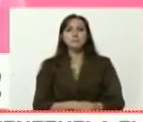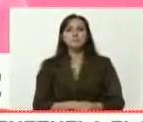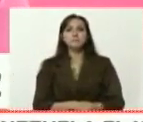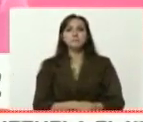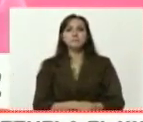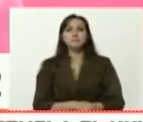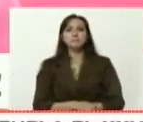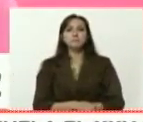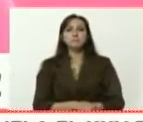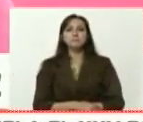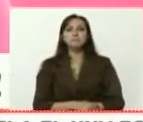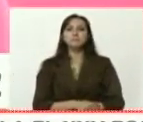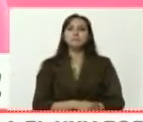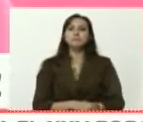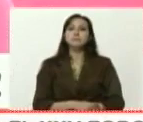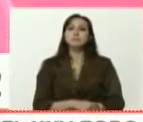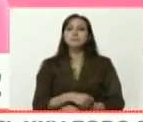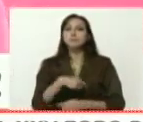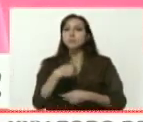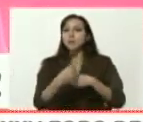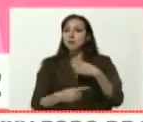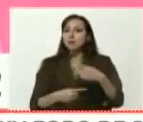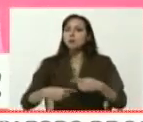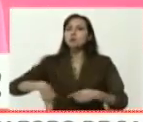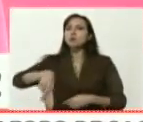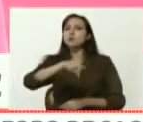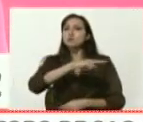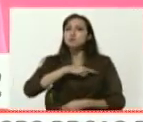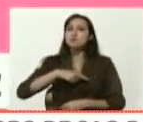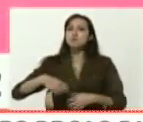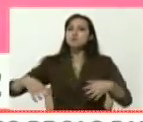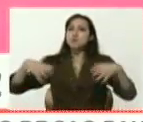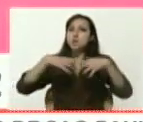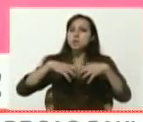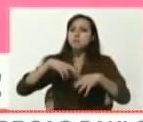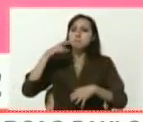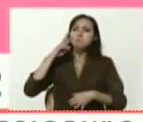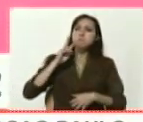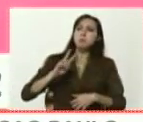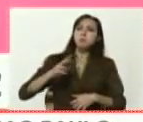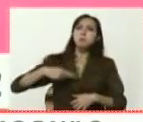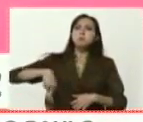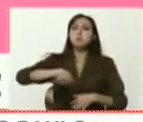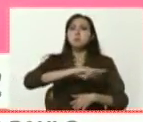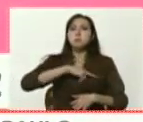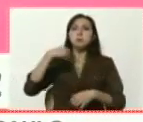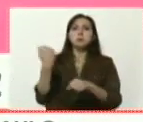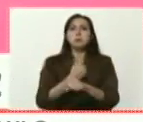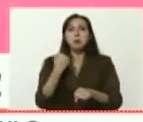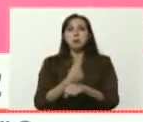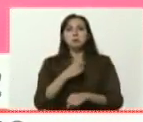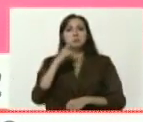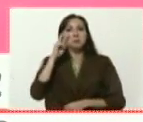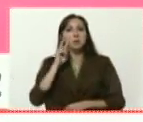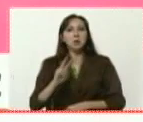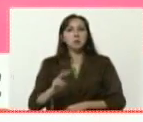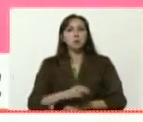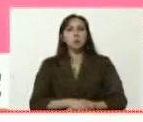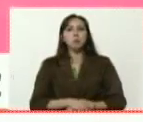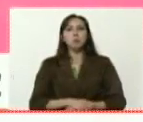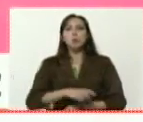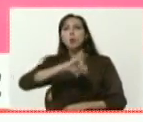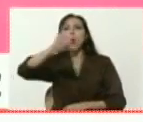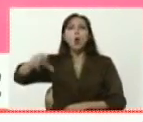Y cada vez que estamos en batalla y vemos a nuestros trabajadores, yo veo el legado de Jorge